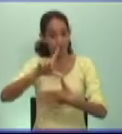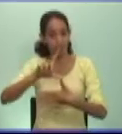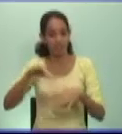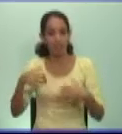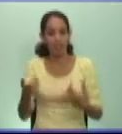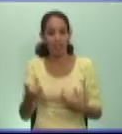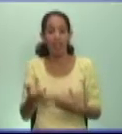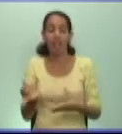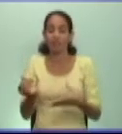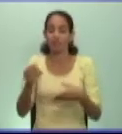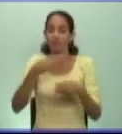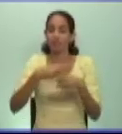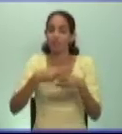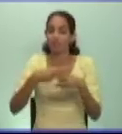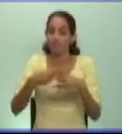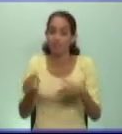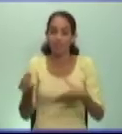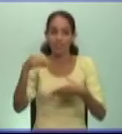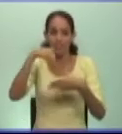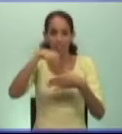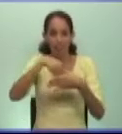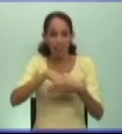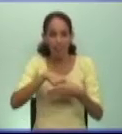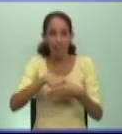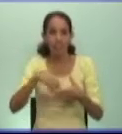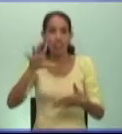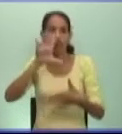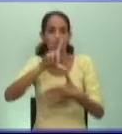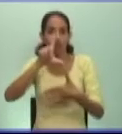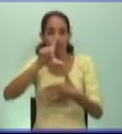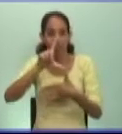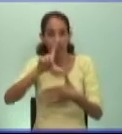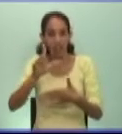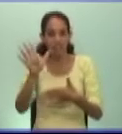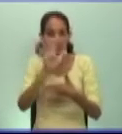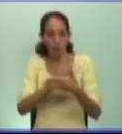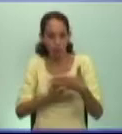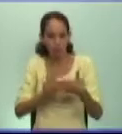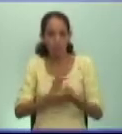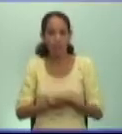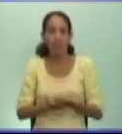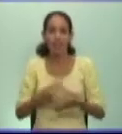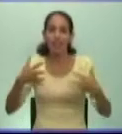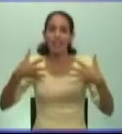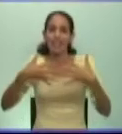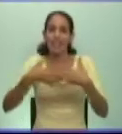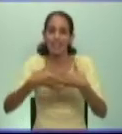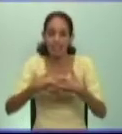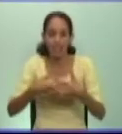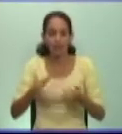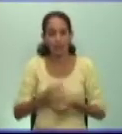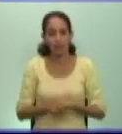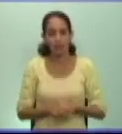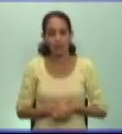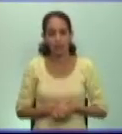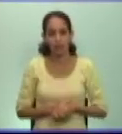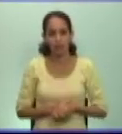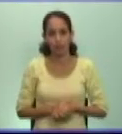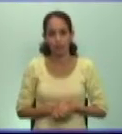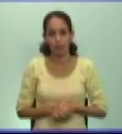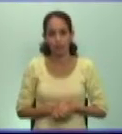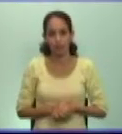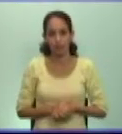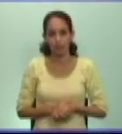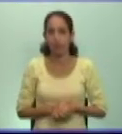y las relaciones interamericanas. ¿Qué quiero decir con esto? Que son las 4 líneas que siempre hemos mantenido nosotros a lo largo del contenido,